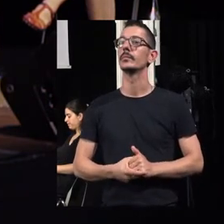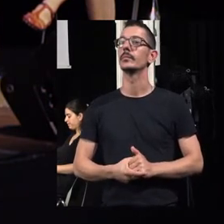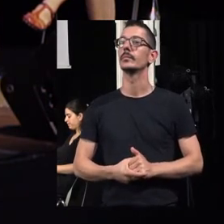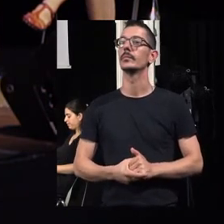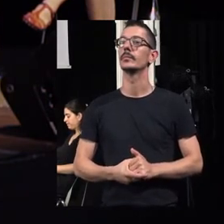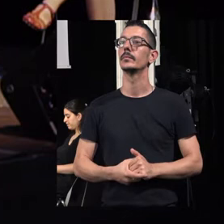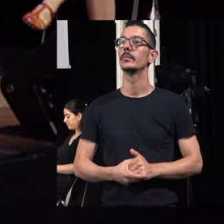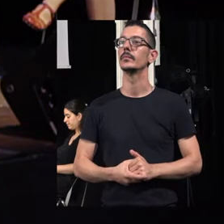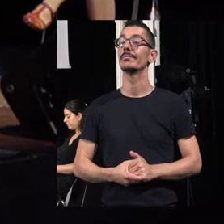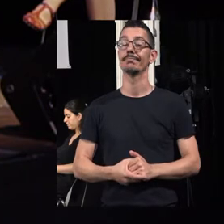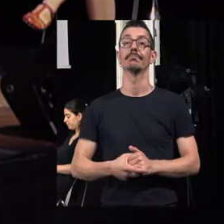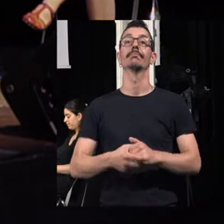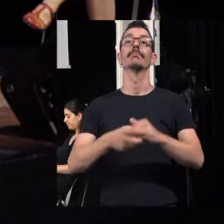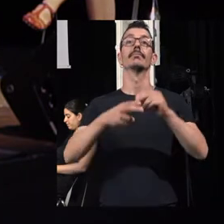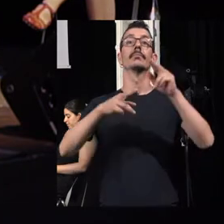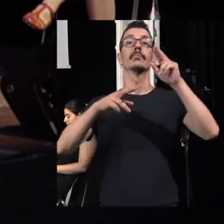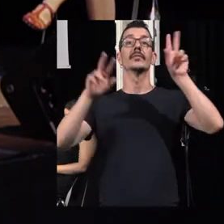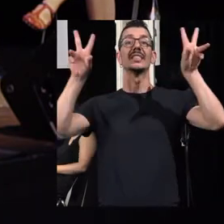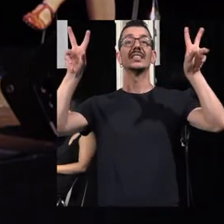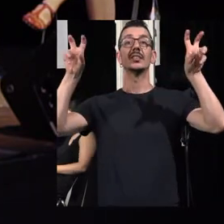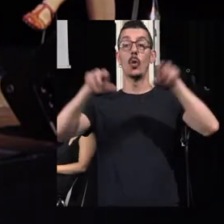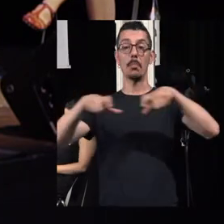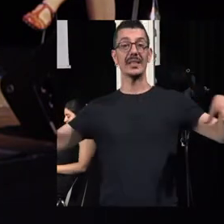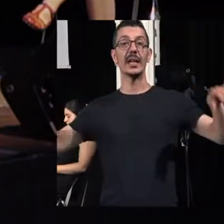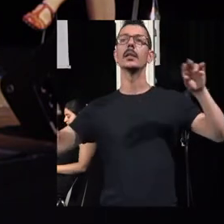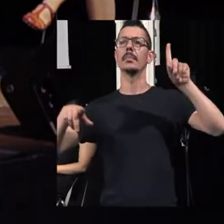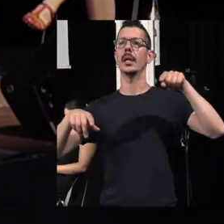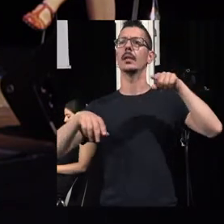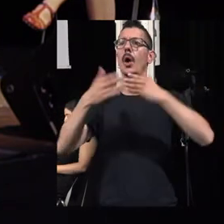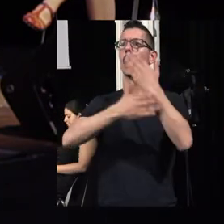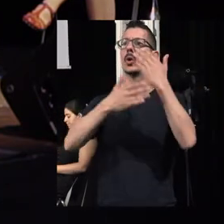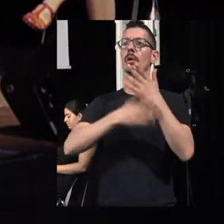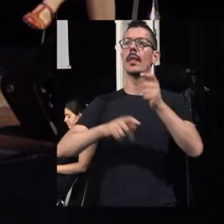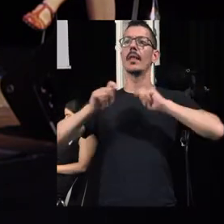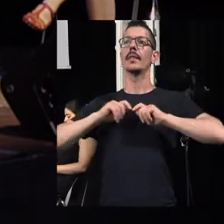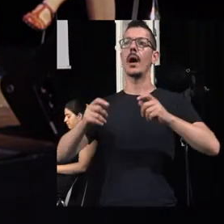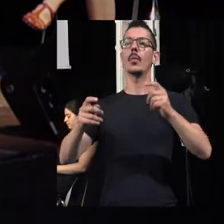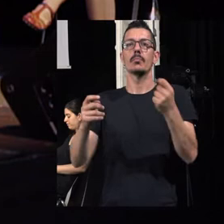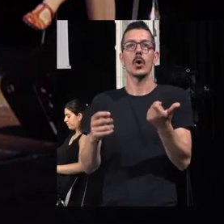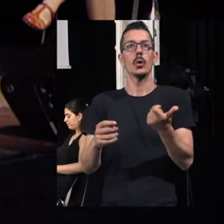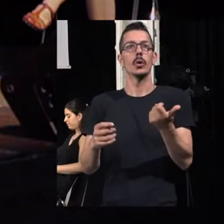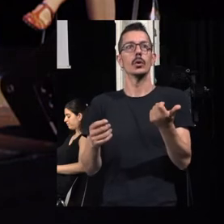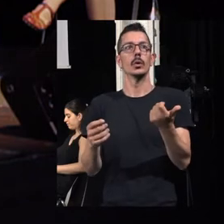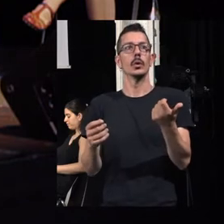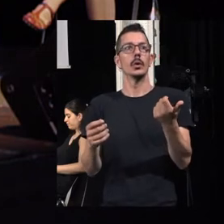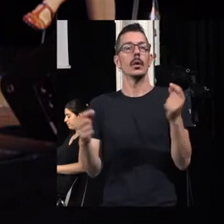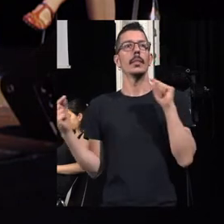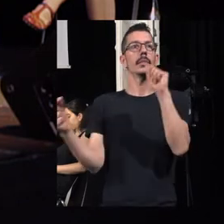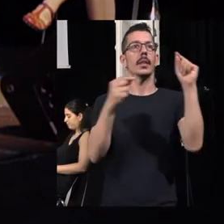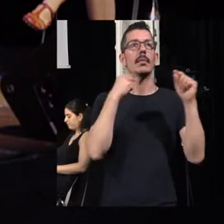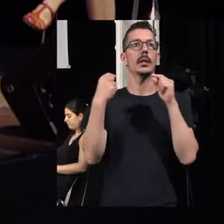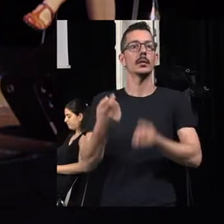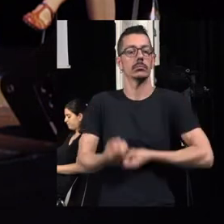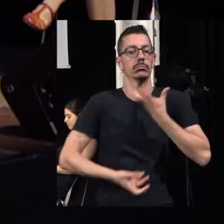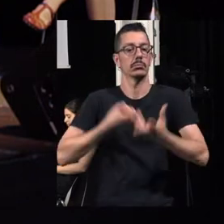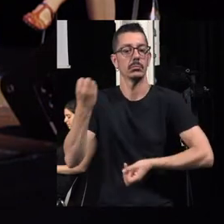evento y también de la mesa, que creo que va a dar mucho de qué hablar, revivió en mí ciertos debates sobre lo político, la política